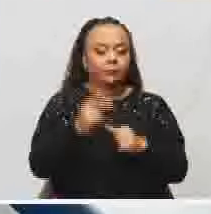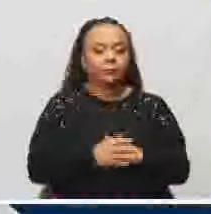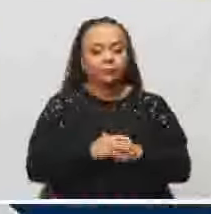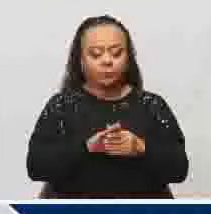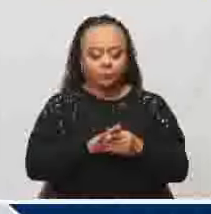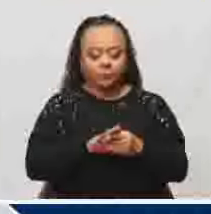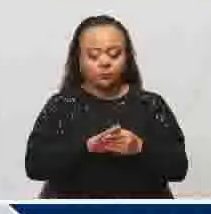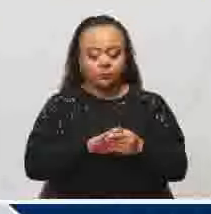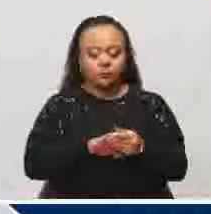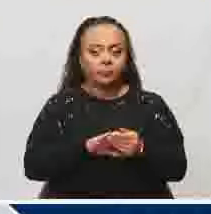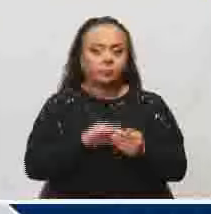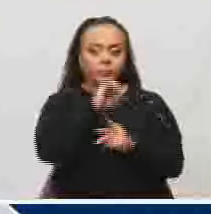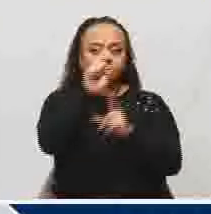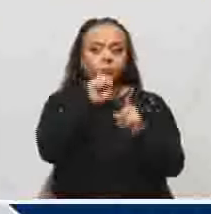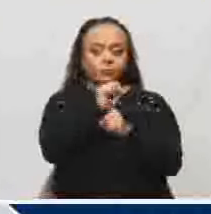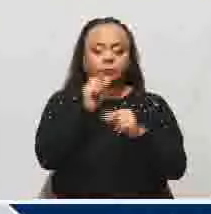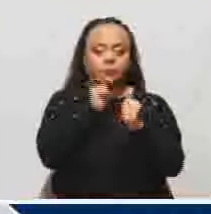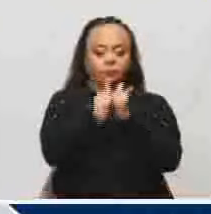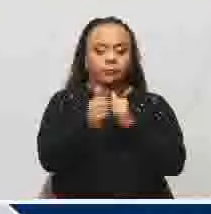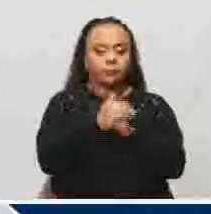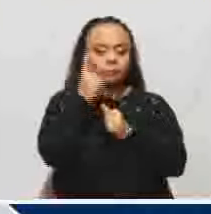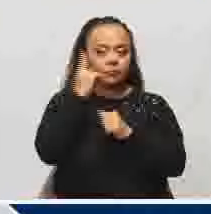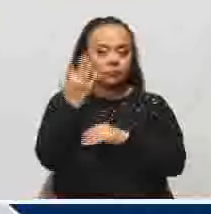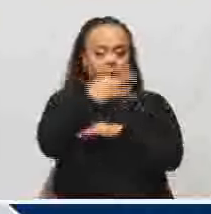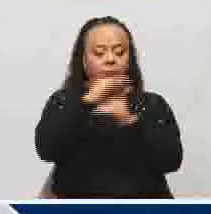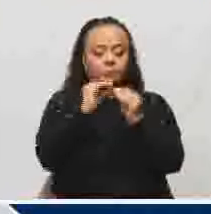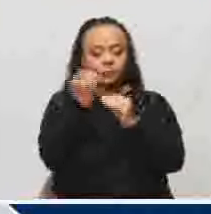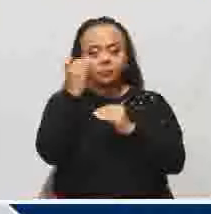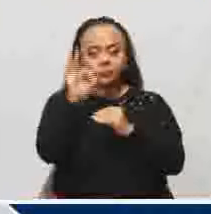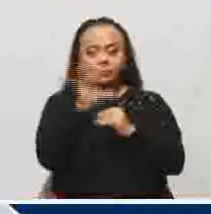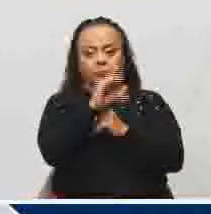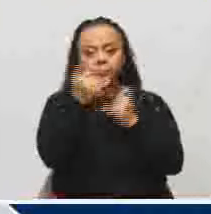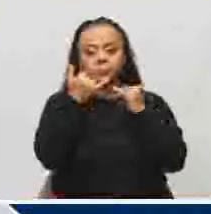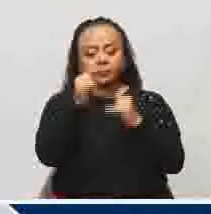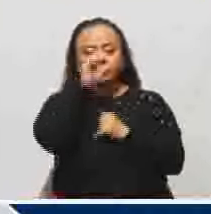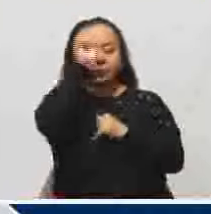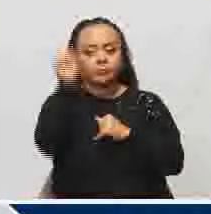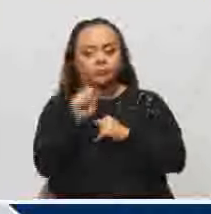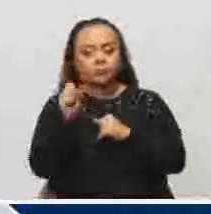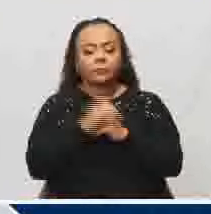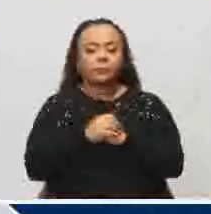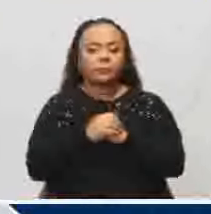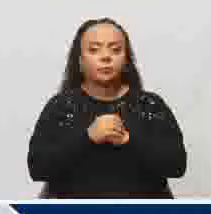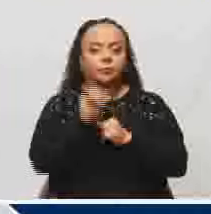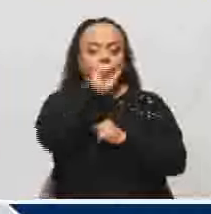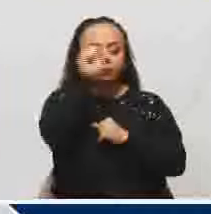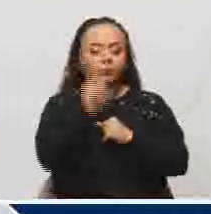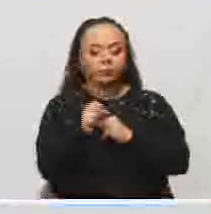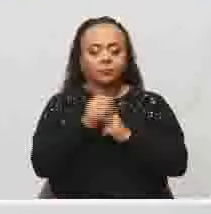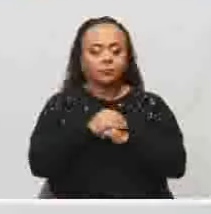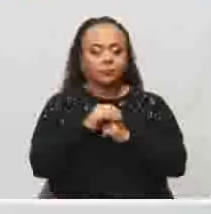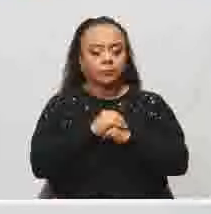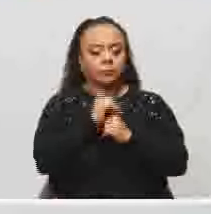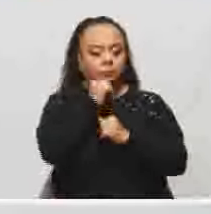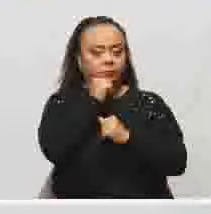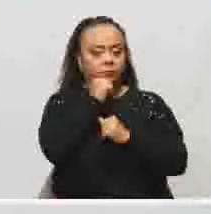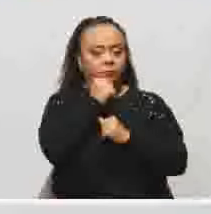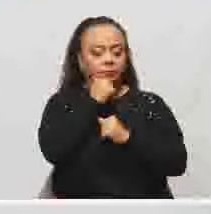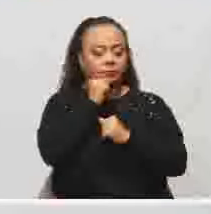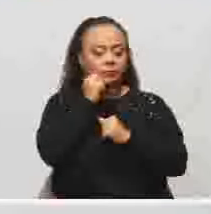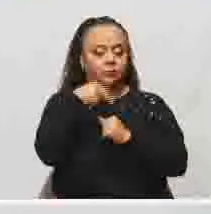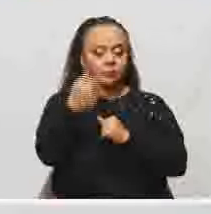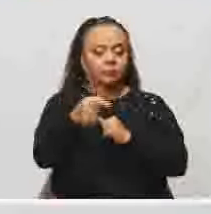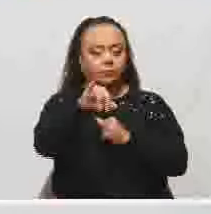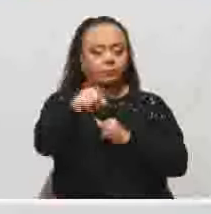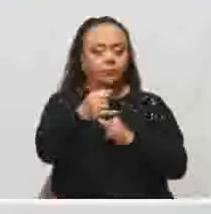el panorama de clasificación camino a la fecha 19 y ahora es aprisa Aquí tienen lo de saprisa el jueves enfrentan al